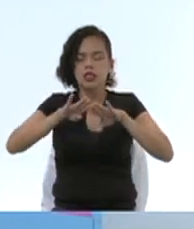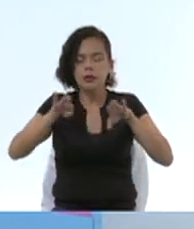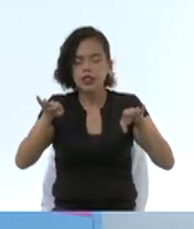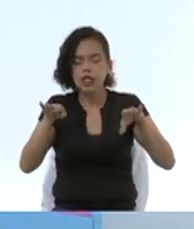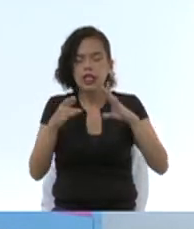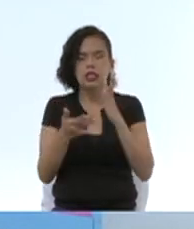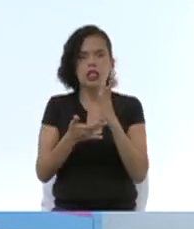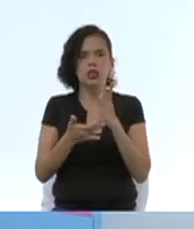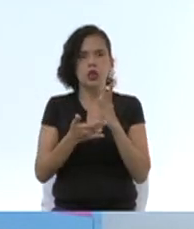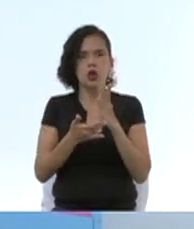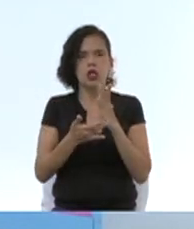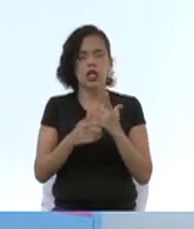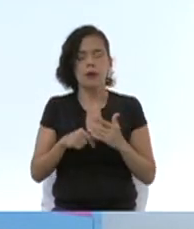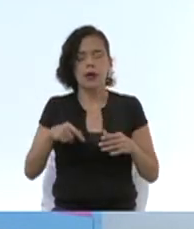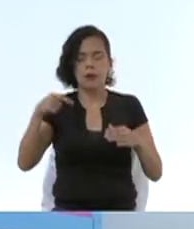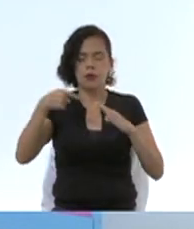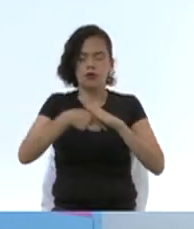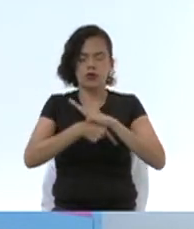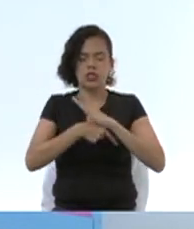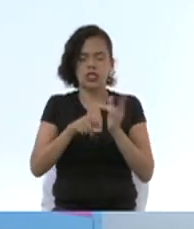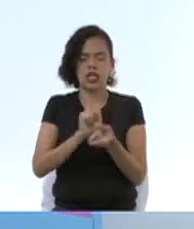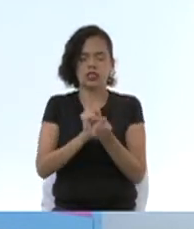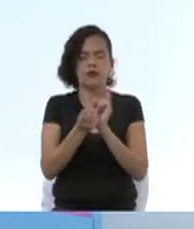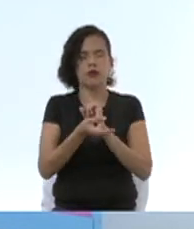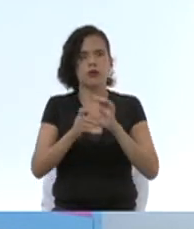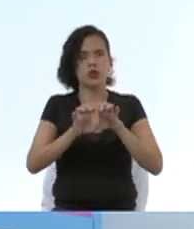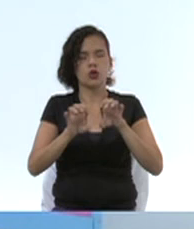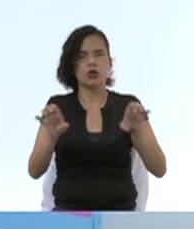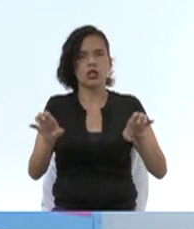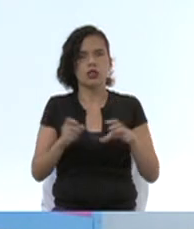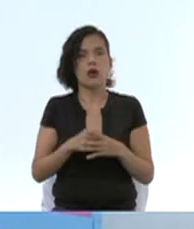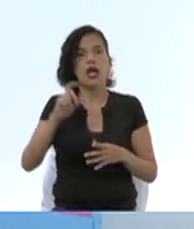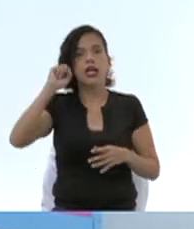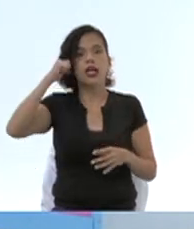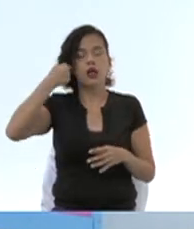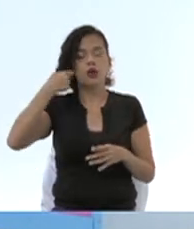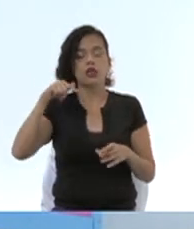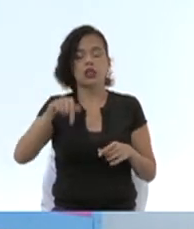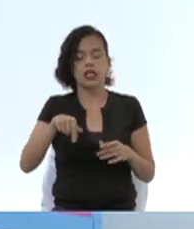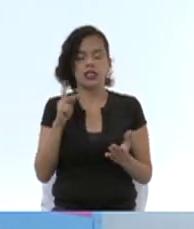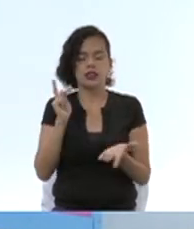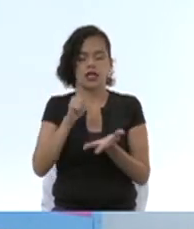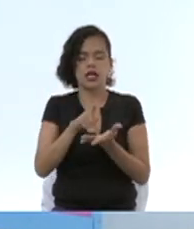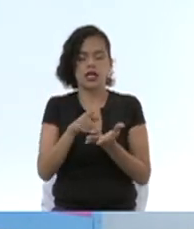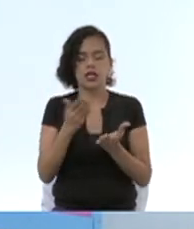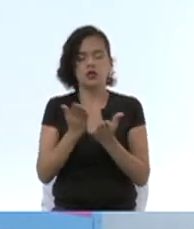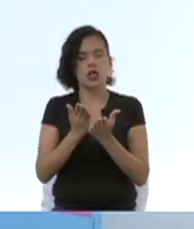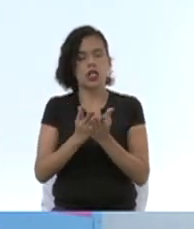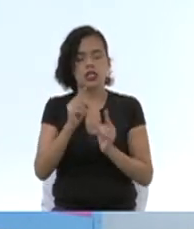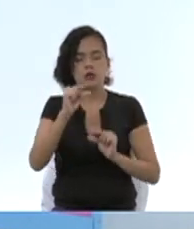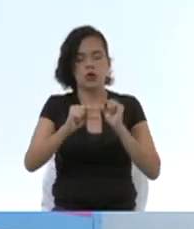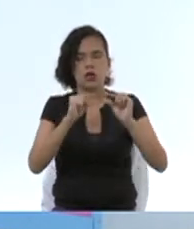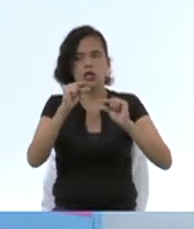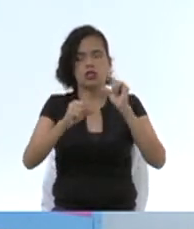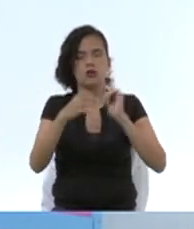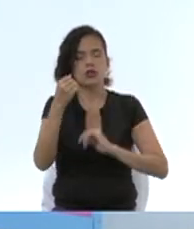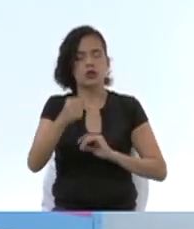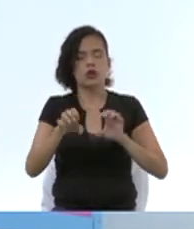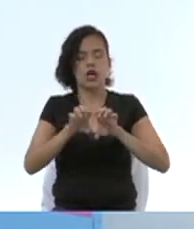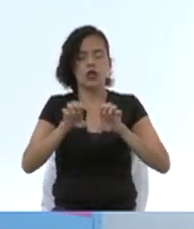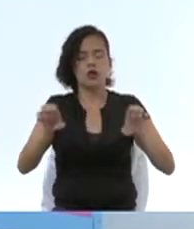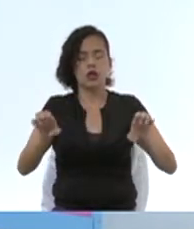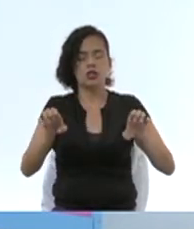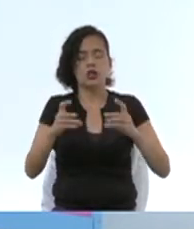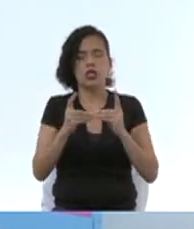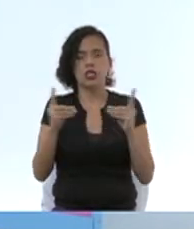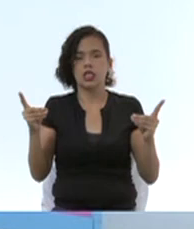ventana tecnológica para profundizar la transformación educativa. Recordándoles que en este regreso a clases progresivo y seguro, la educación